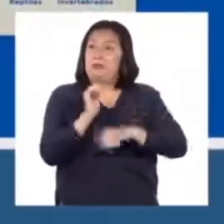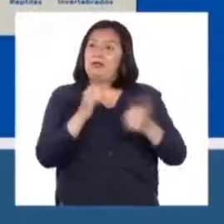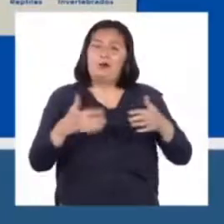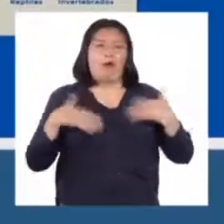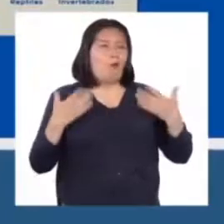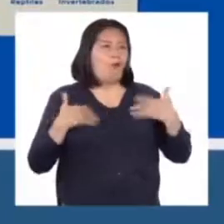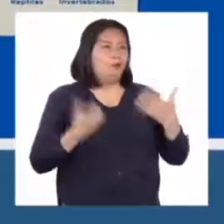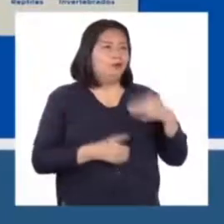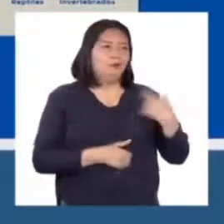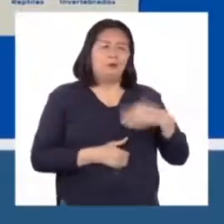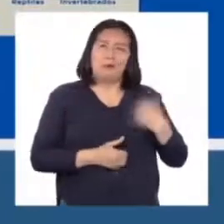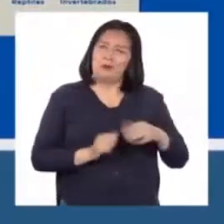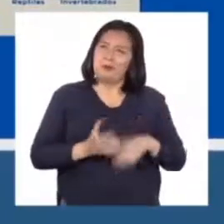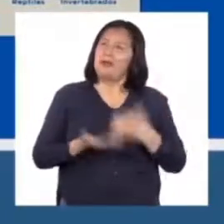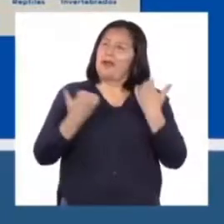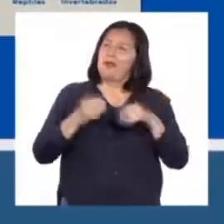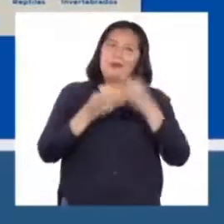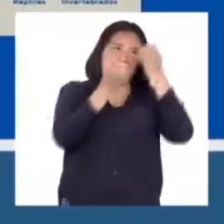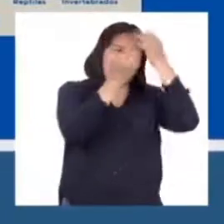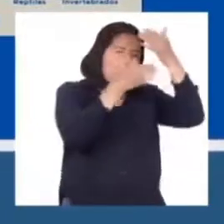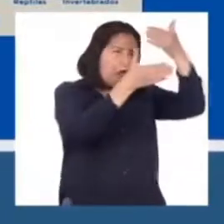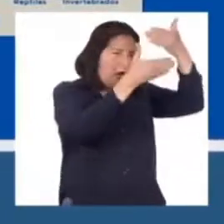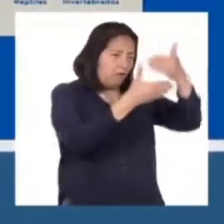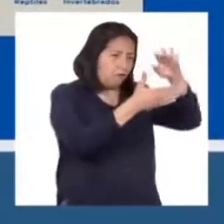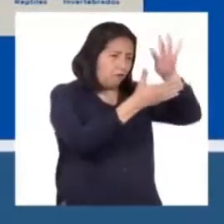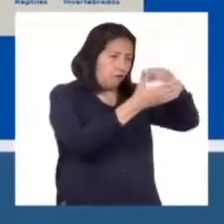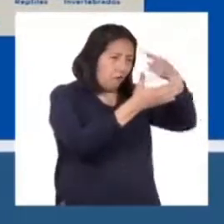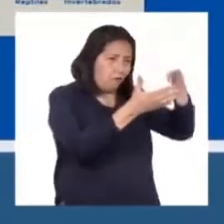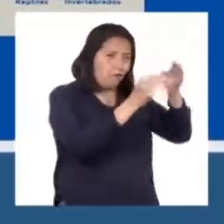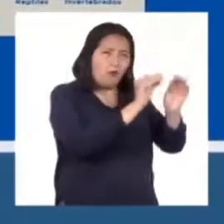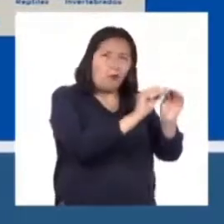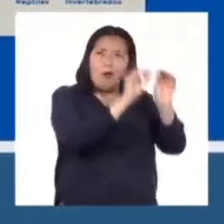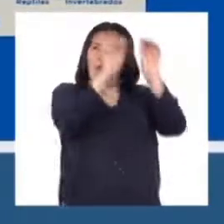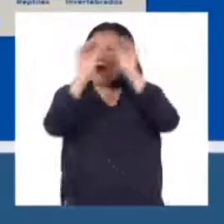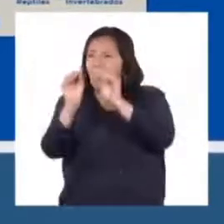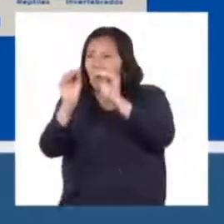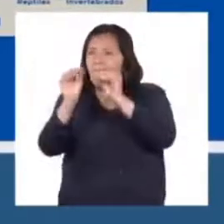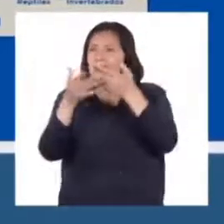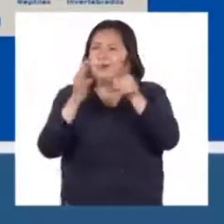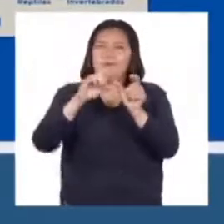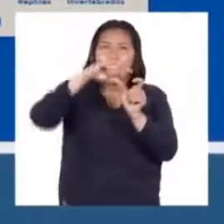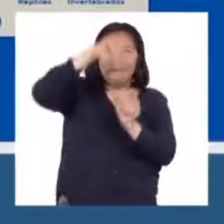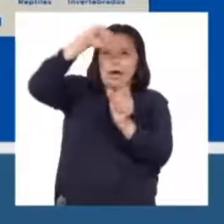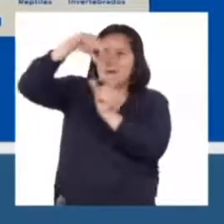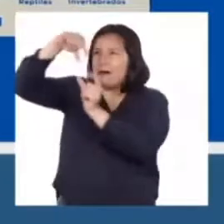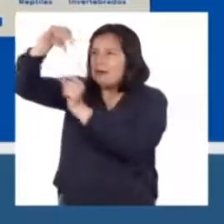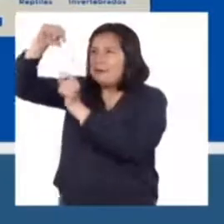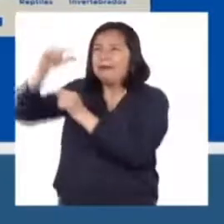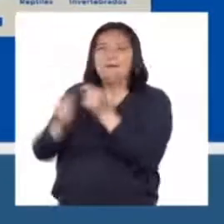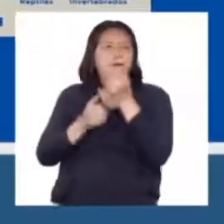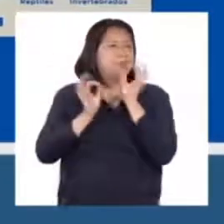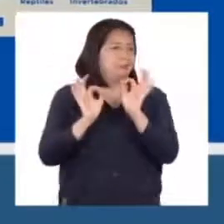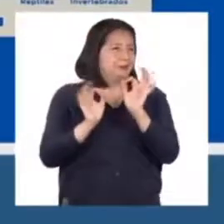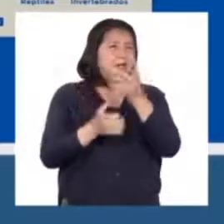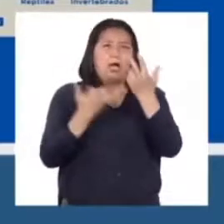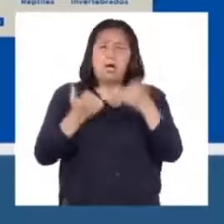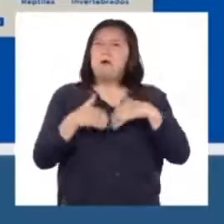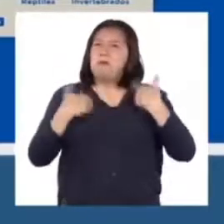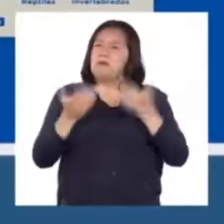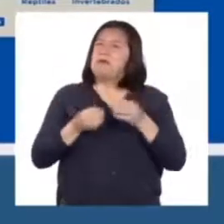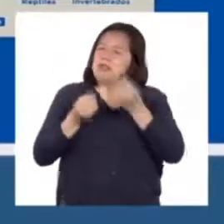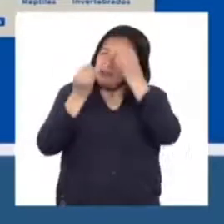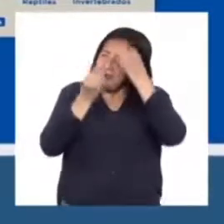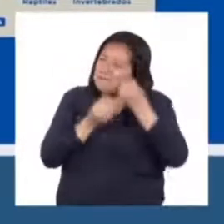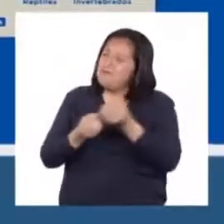contentos porque han representado la información de la tabla de frecuencias y en un gráfico de barras. Ahora podrán